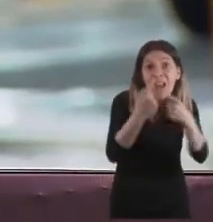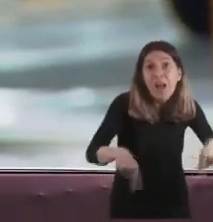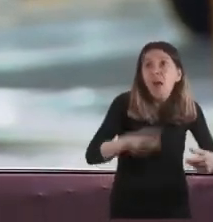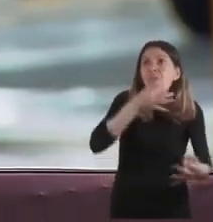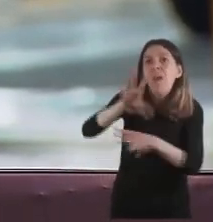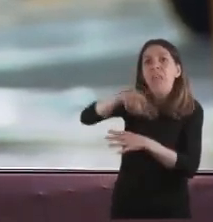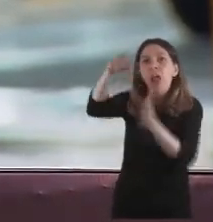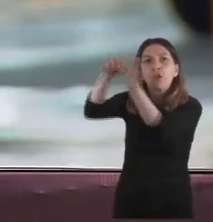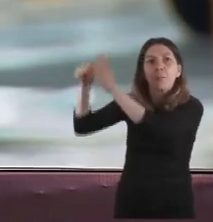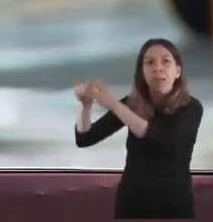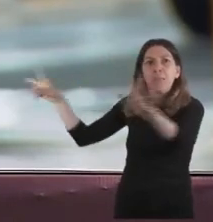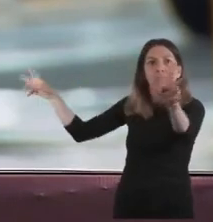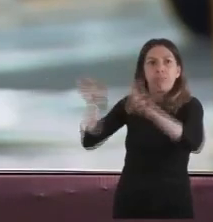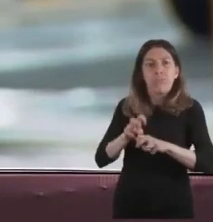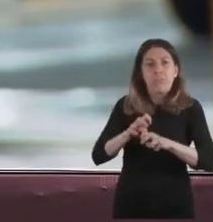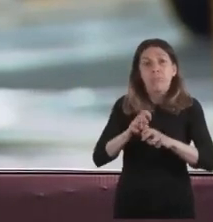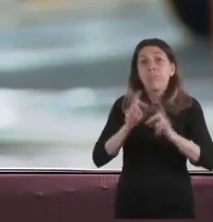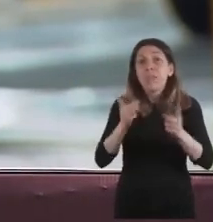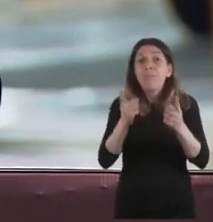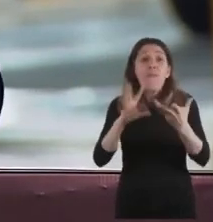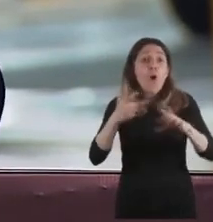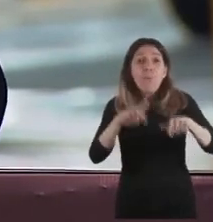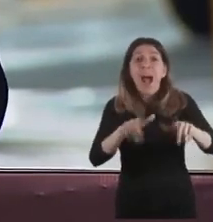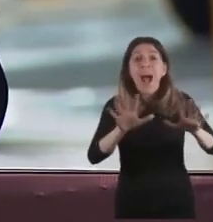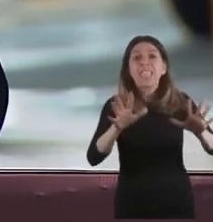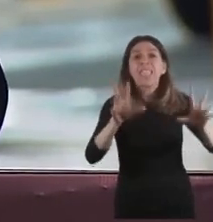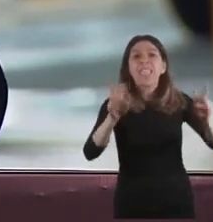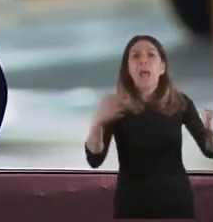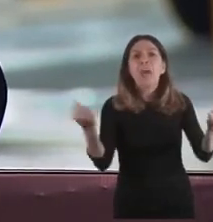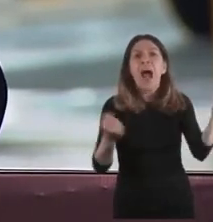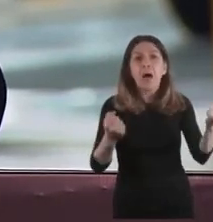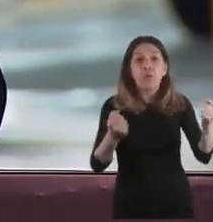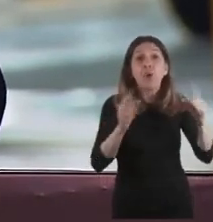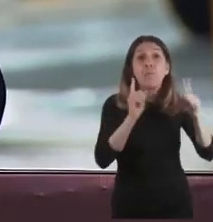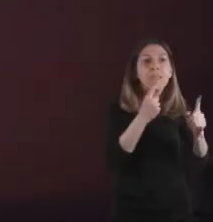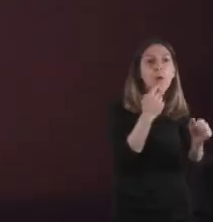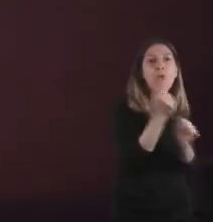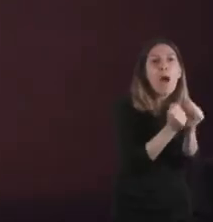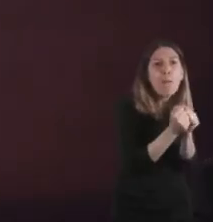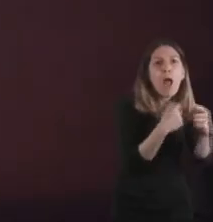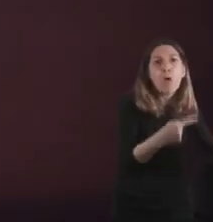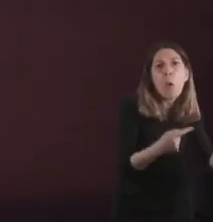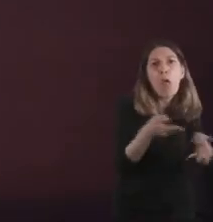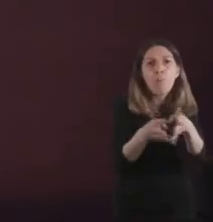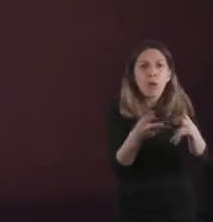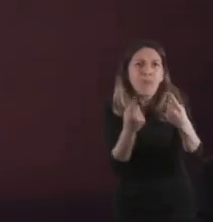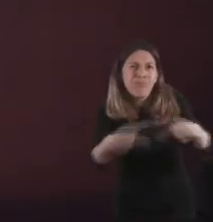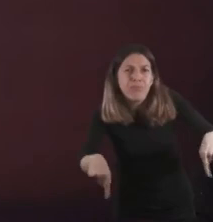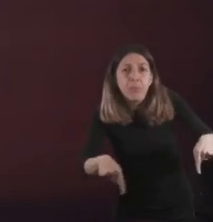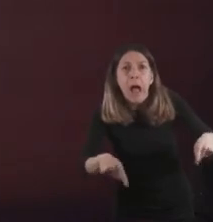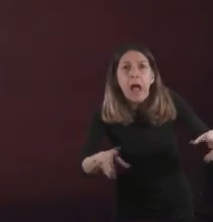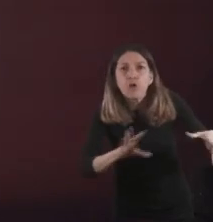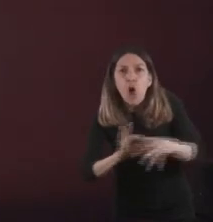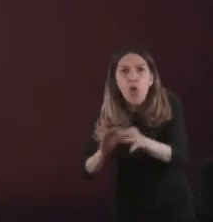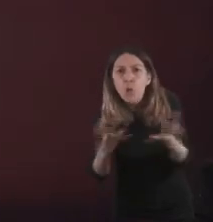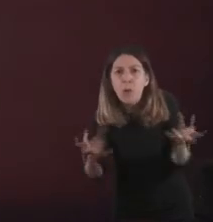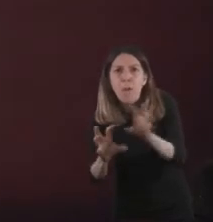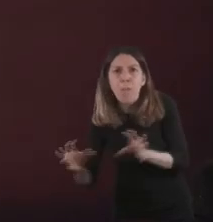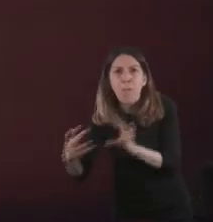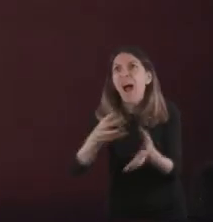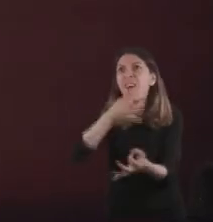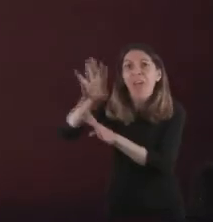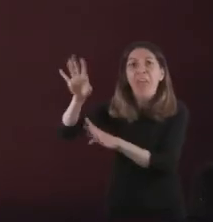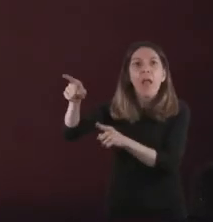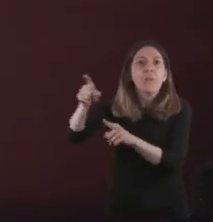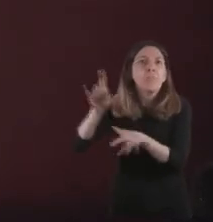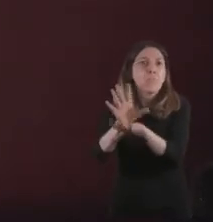como este, que de punta a punta de la cadena de valor lo ponen al Estado resignando